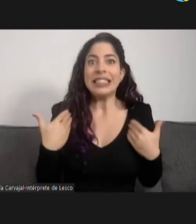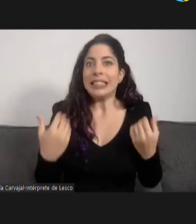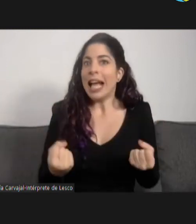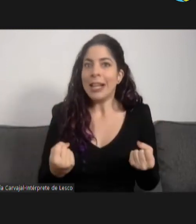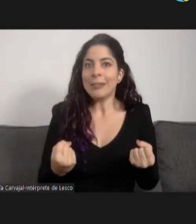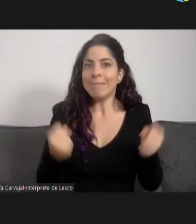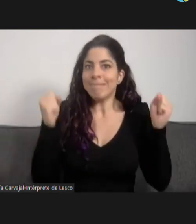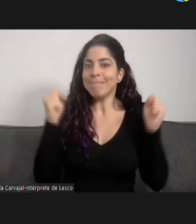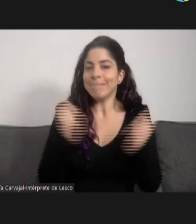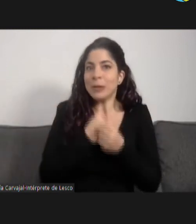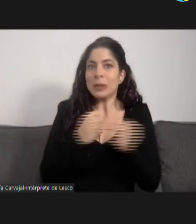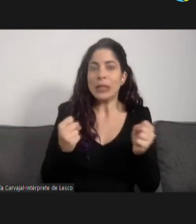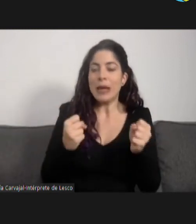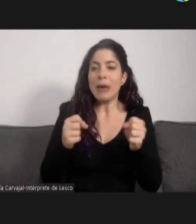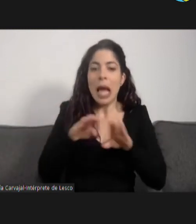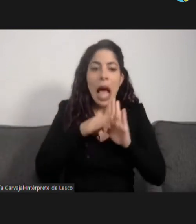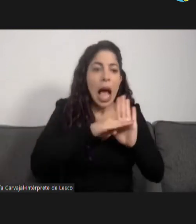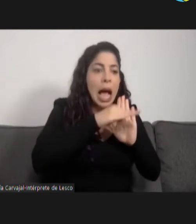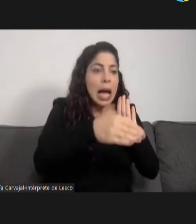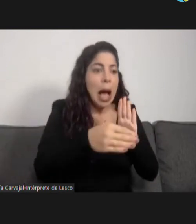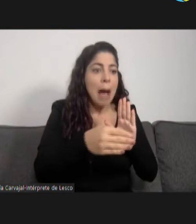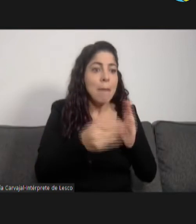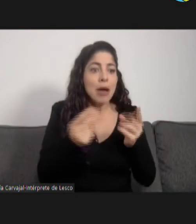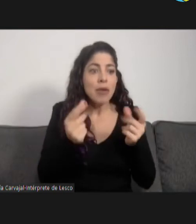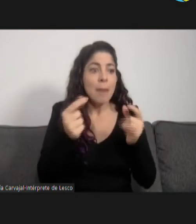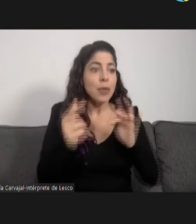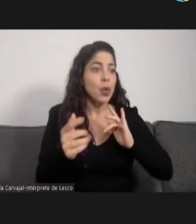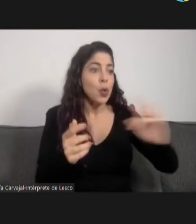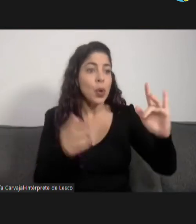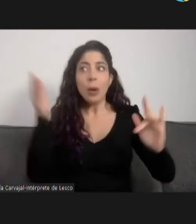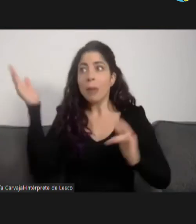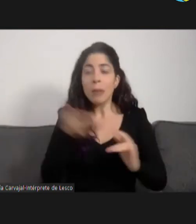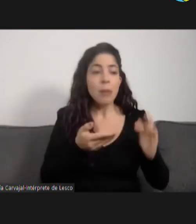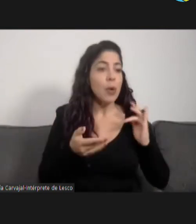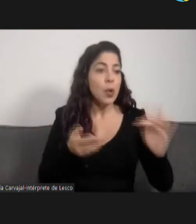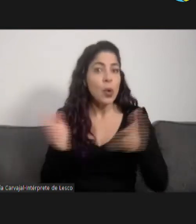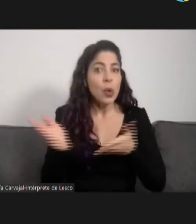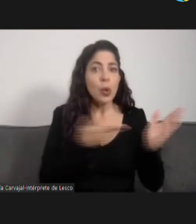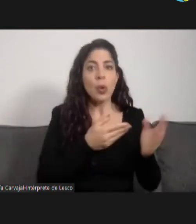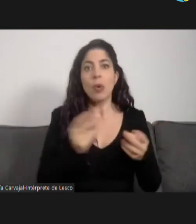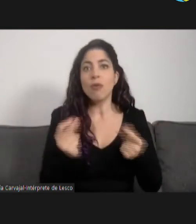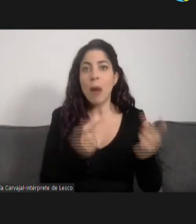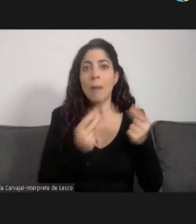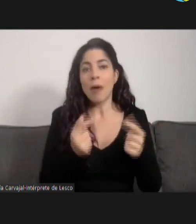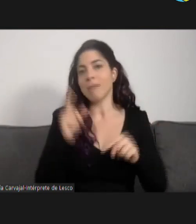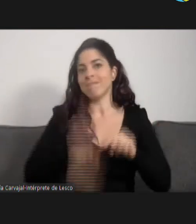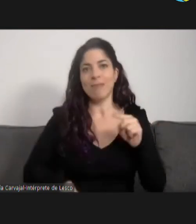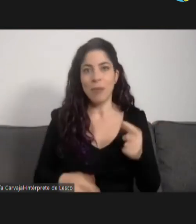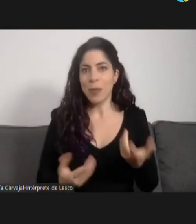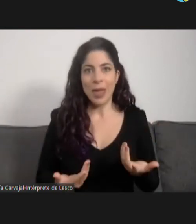la capacidad de recambio de camas y disponibilidad para que puedan ser atendidos como se merecen.